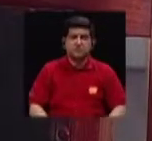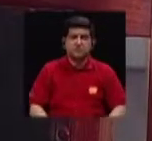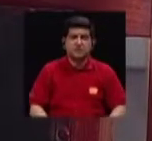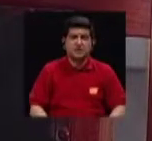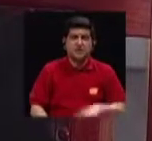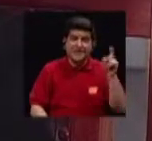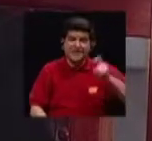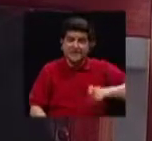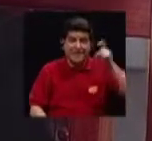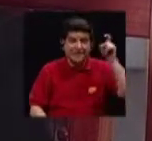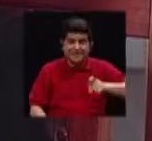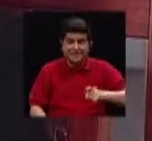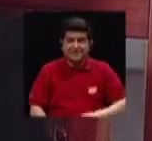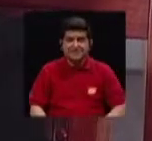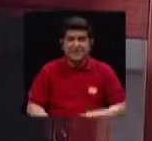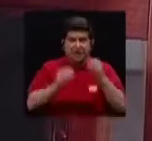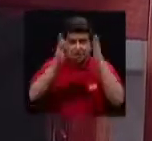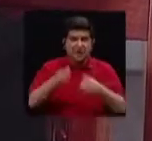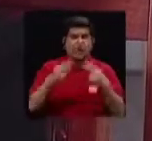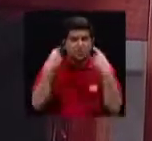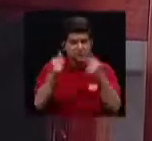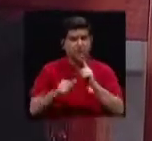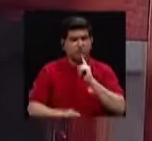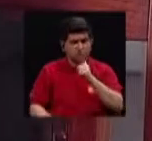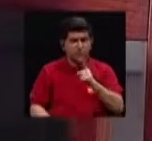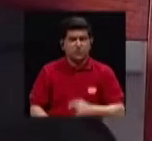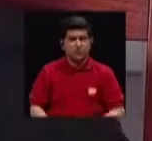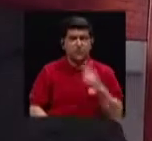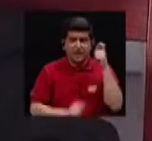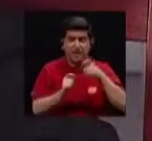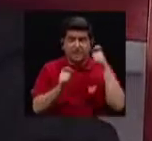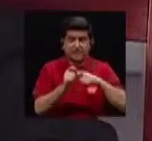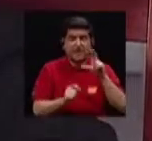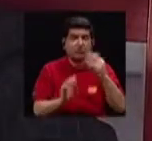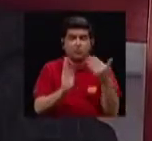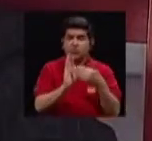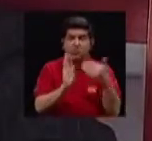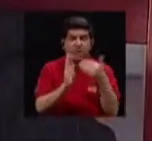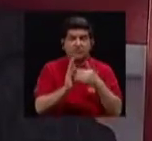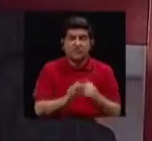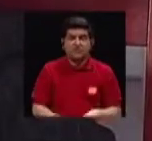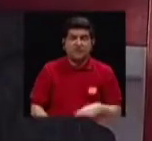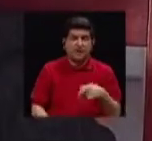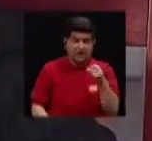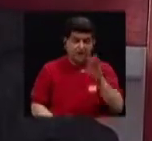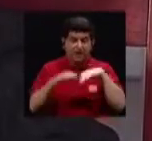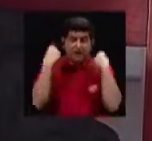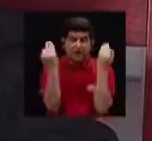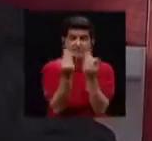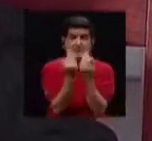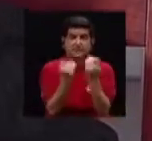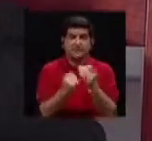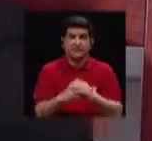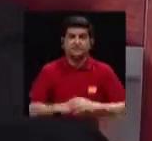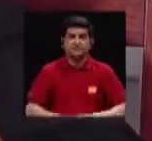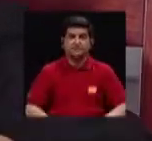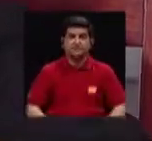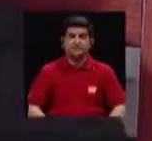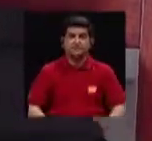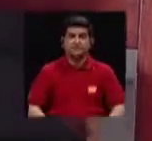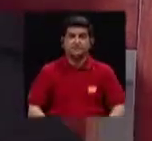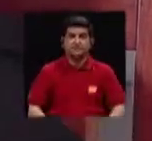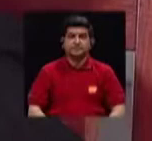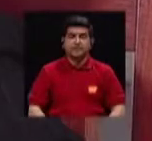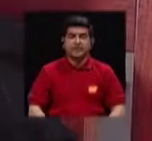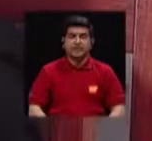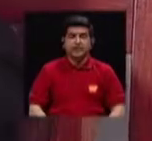urgente y el juez se pronuncia lo más pronto posible, precisamente para no perjudicar más a las partes, a la familia. Entonces, porque resulta que